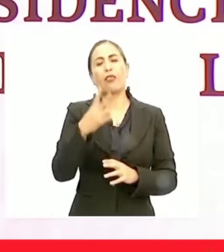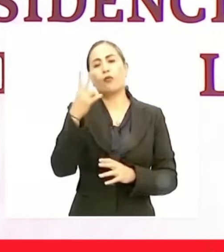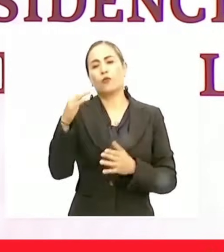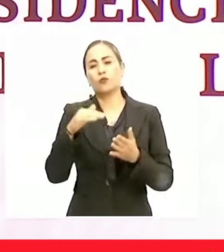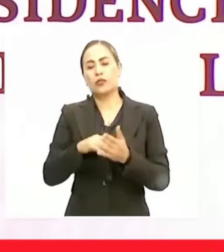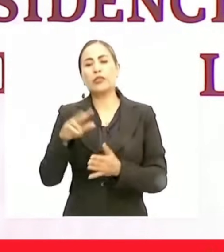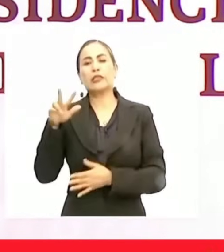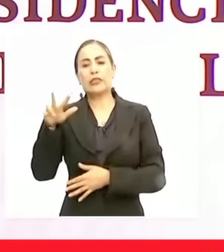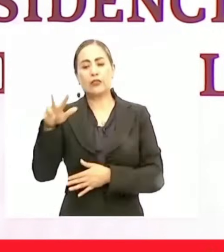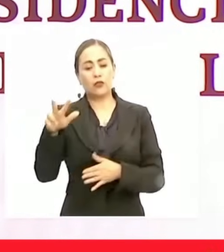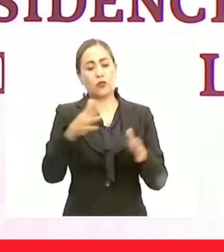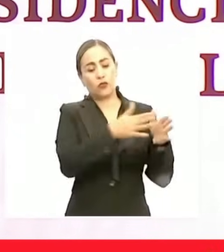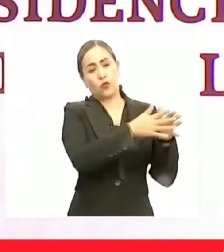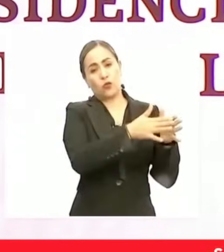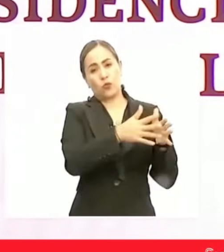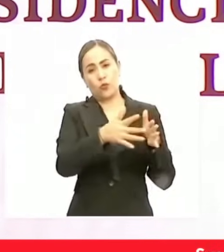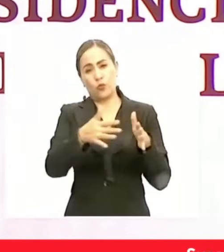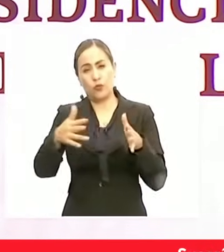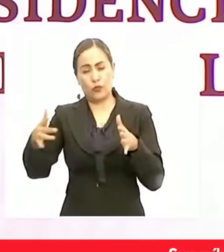de 30